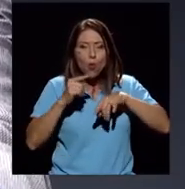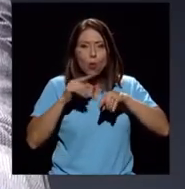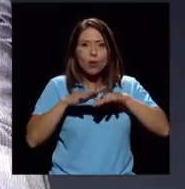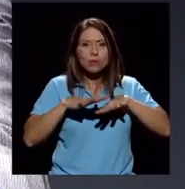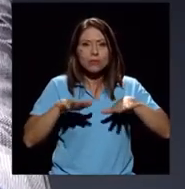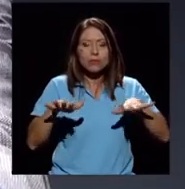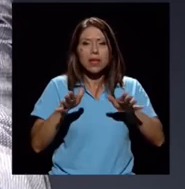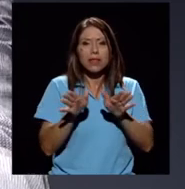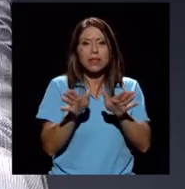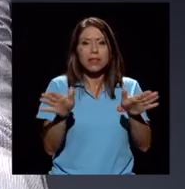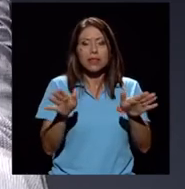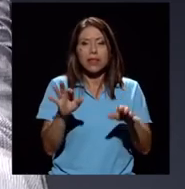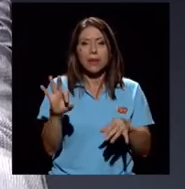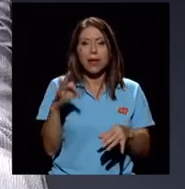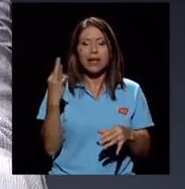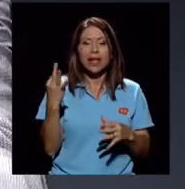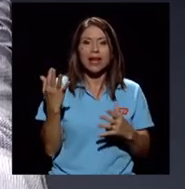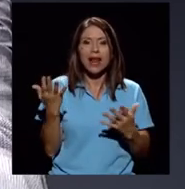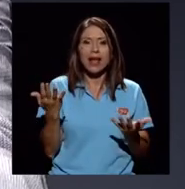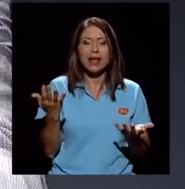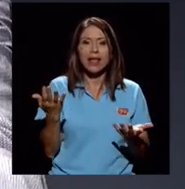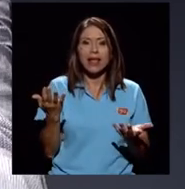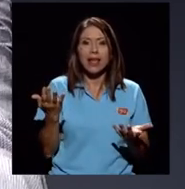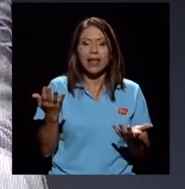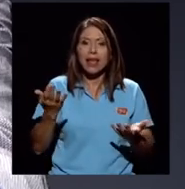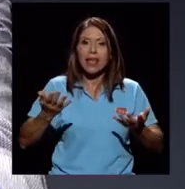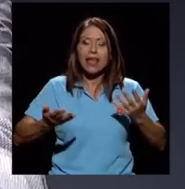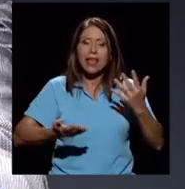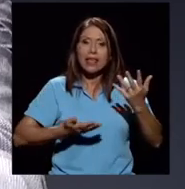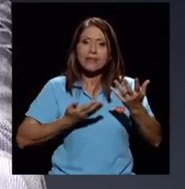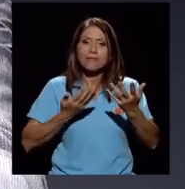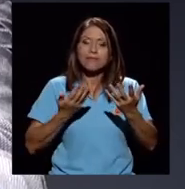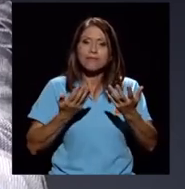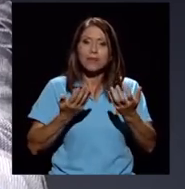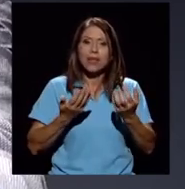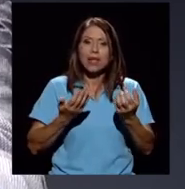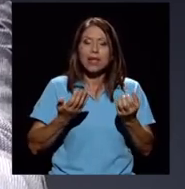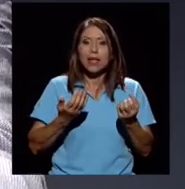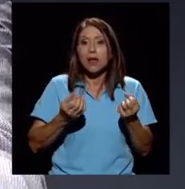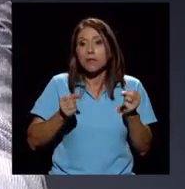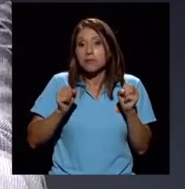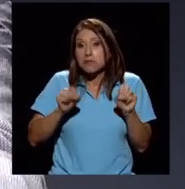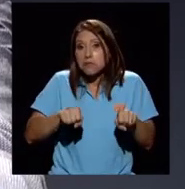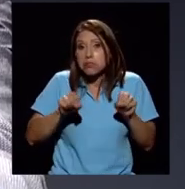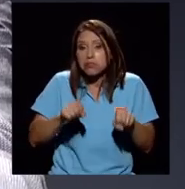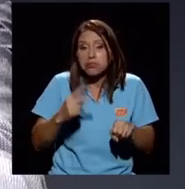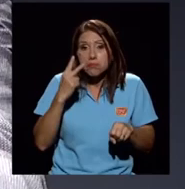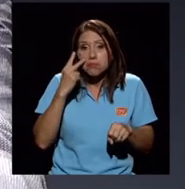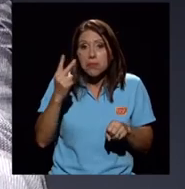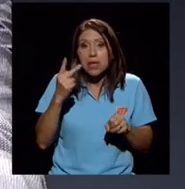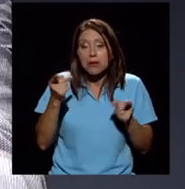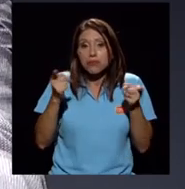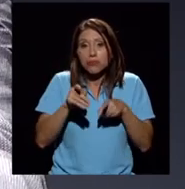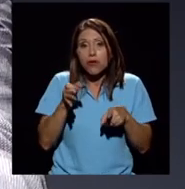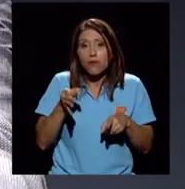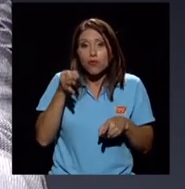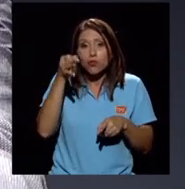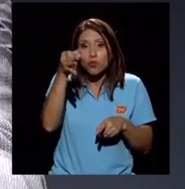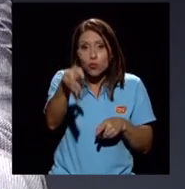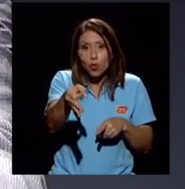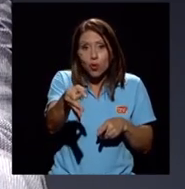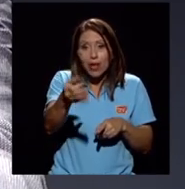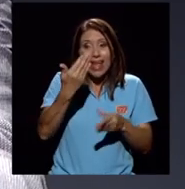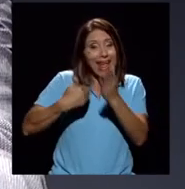manera que la capacidad de ver futuros existían en aquel